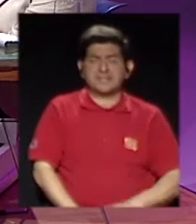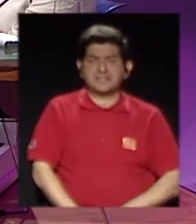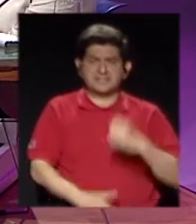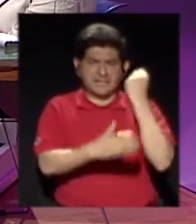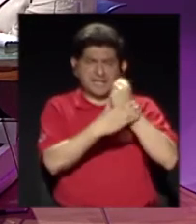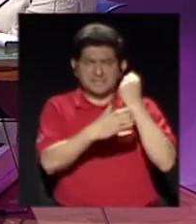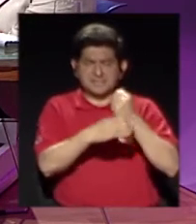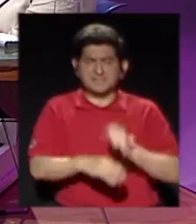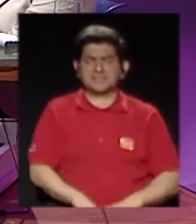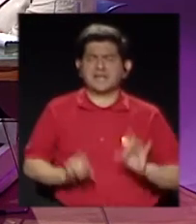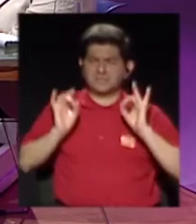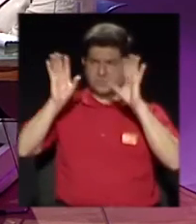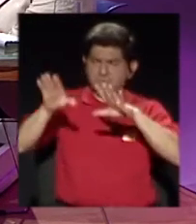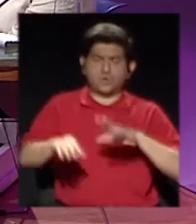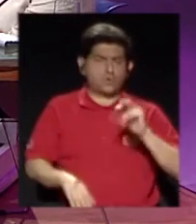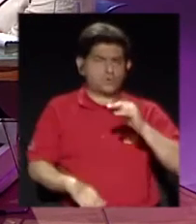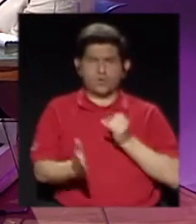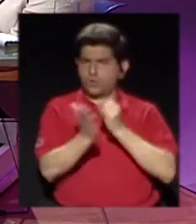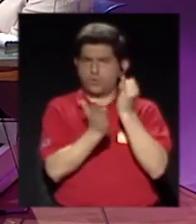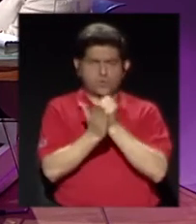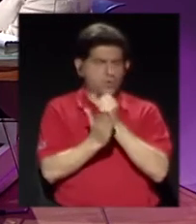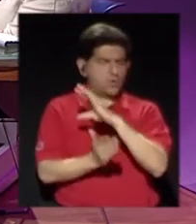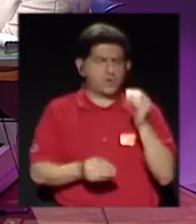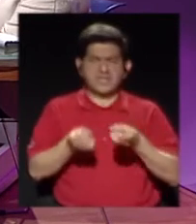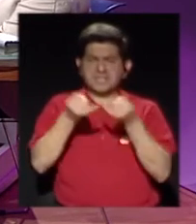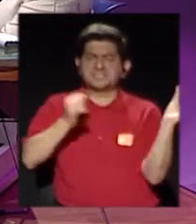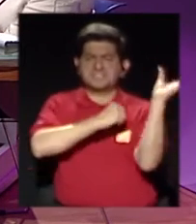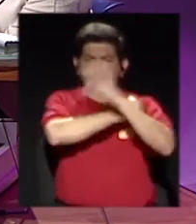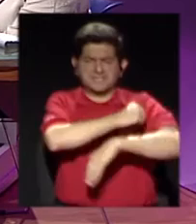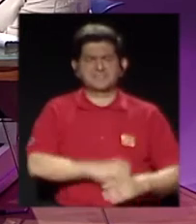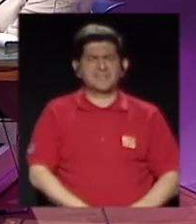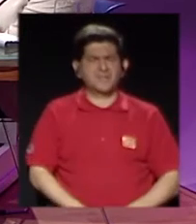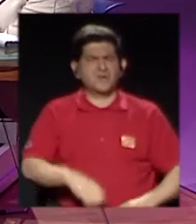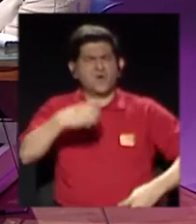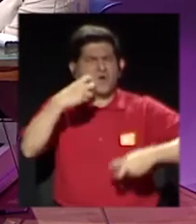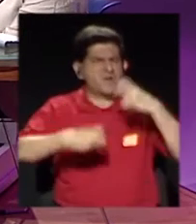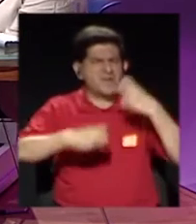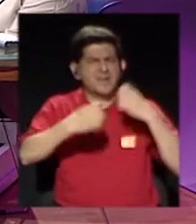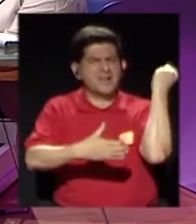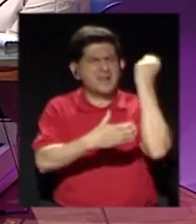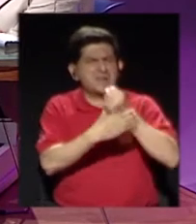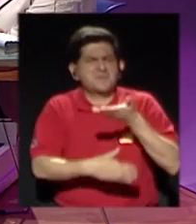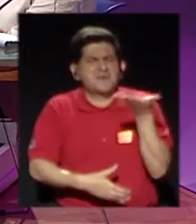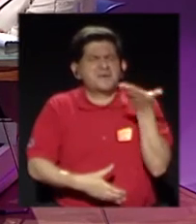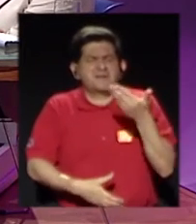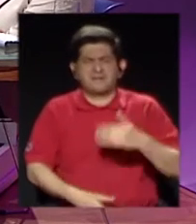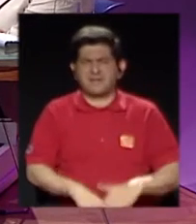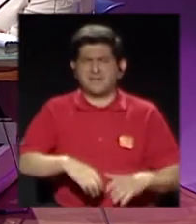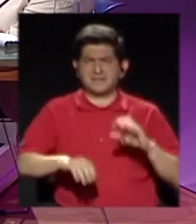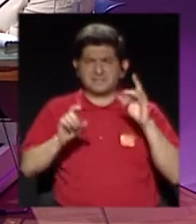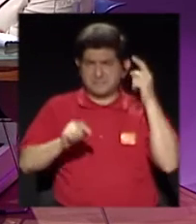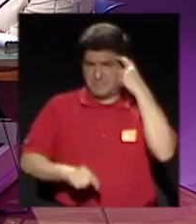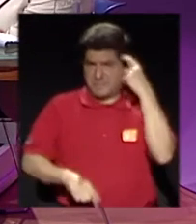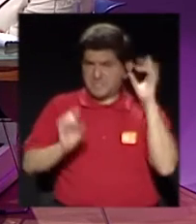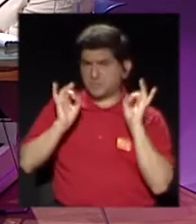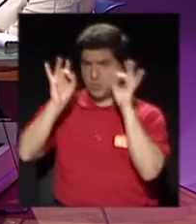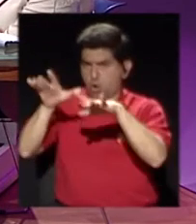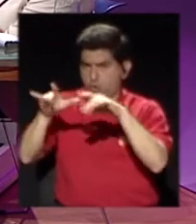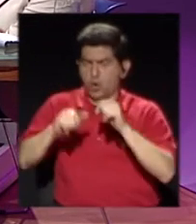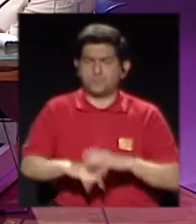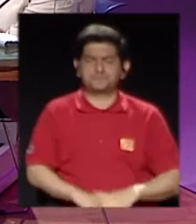no investigados y en la impunidad entonces el estado que hizo cuando hablamos de crímenes de odio nos referimos a a